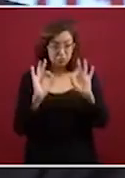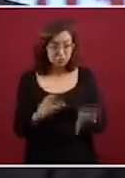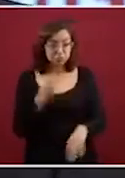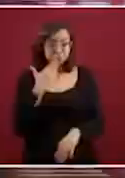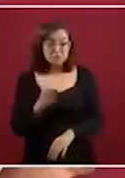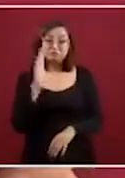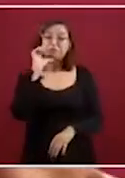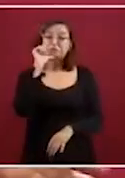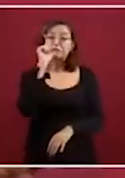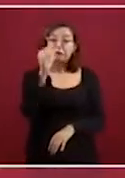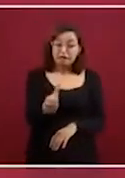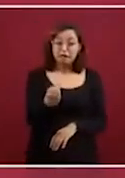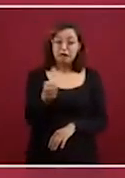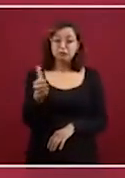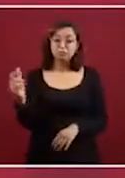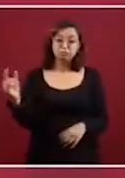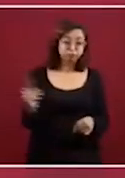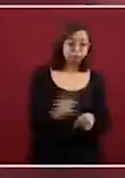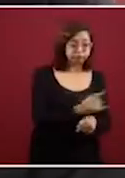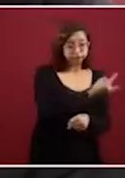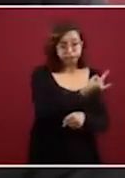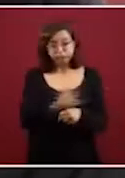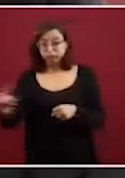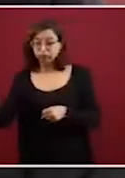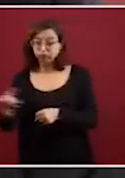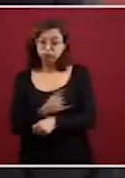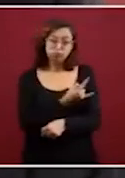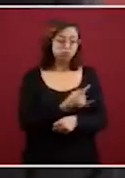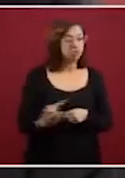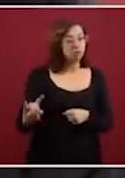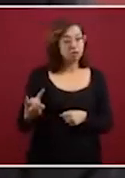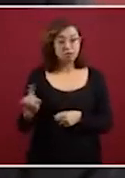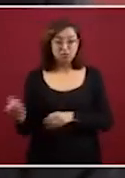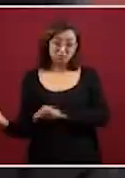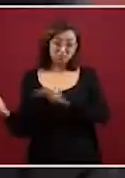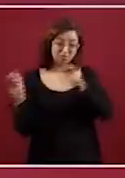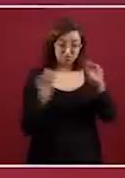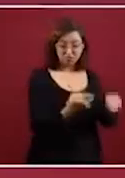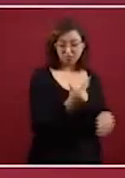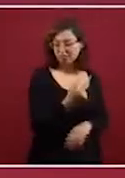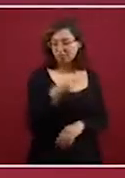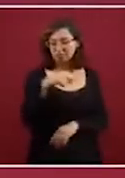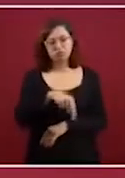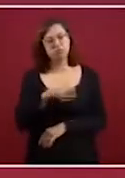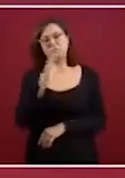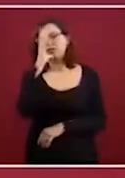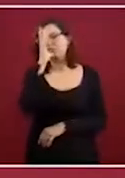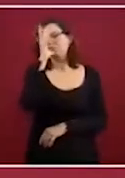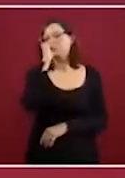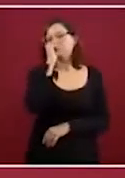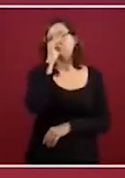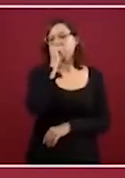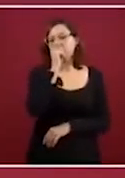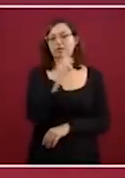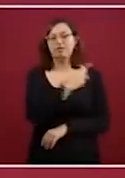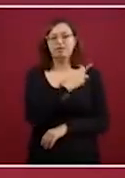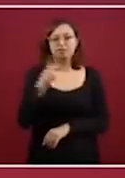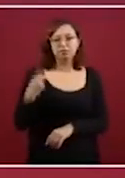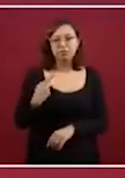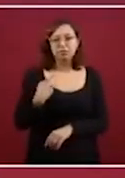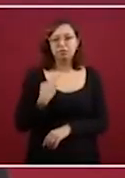porque si no, no se resuelve nada. Tenemos que tener una Guardia